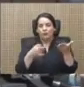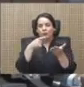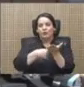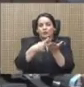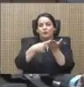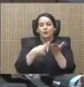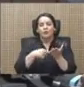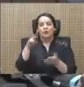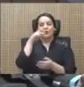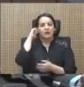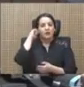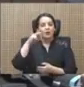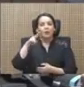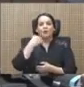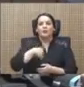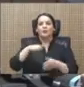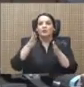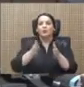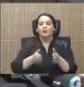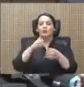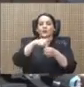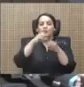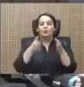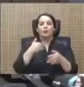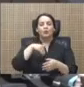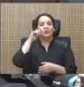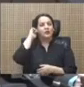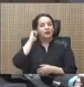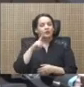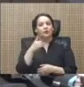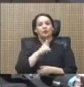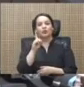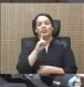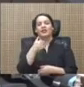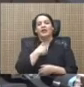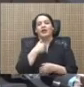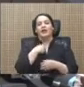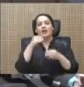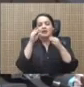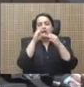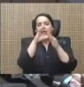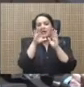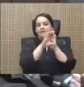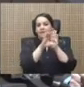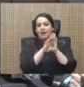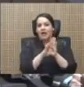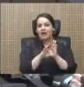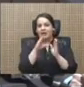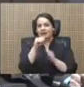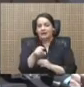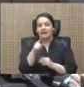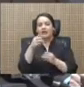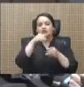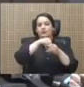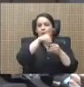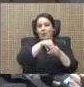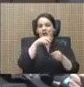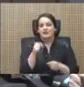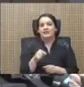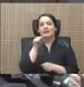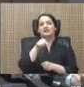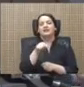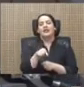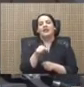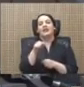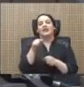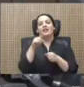y diputados, donde hay imágenes de las cuentas del fideicomiso en las que constan depósitos y pagos